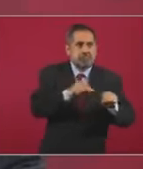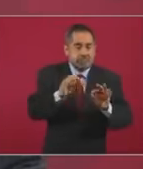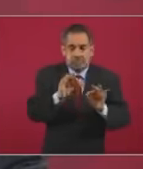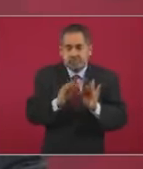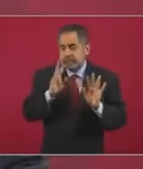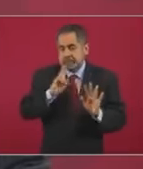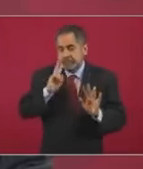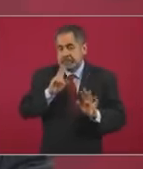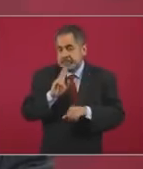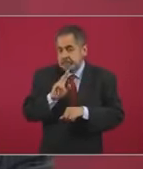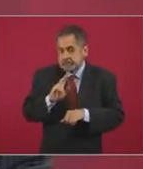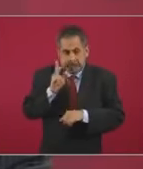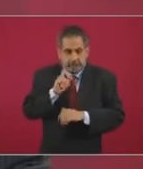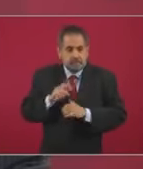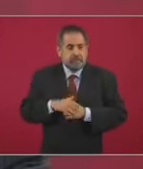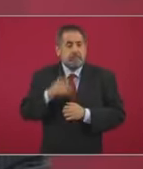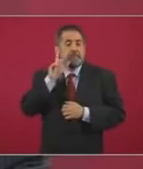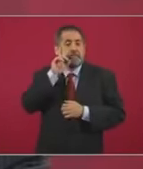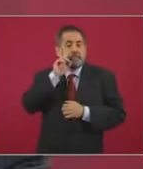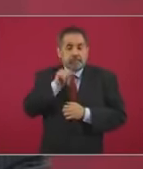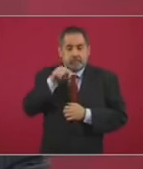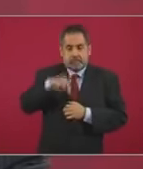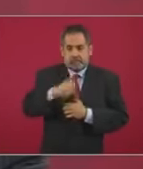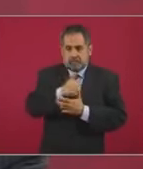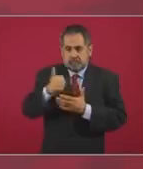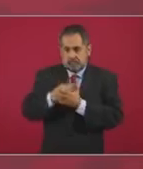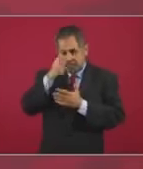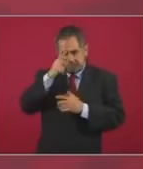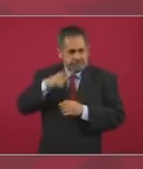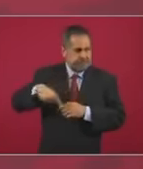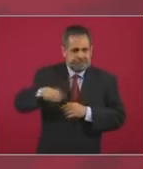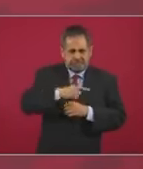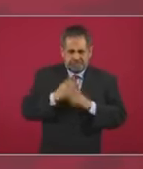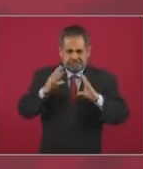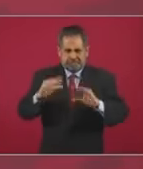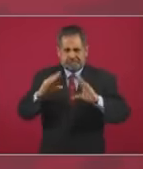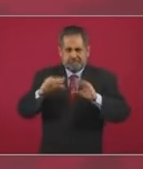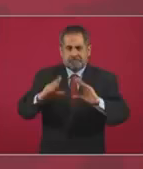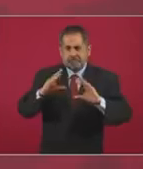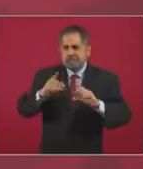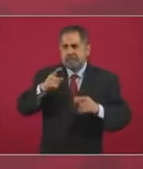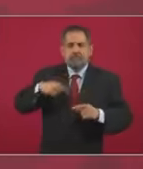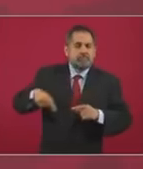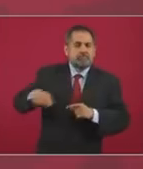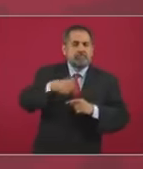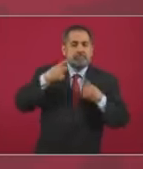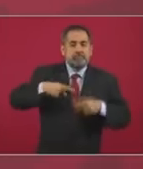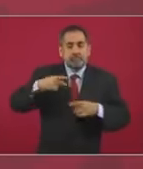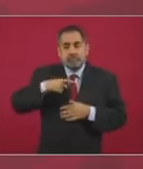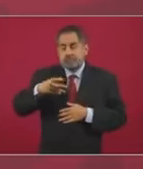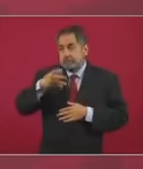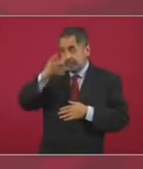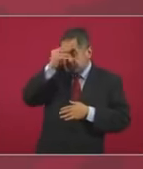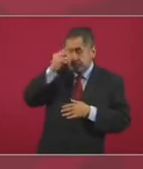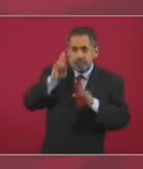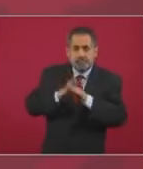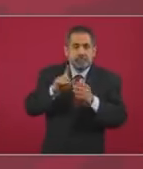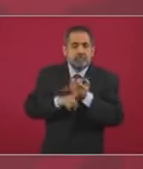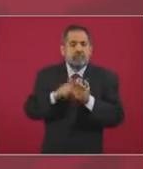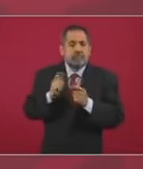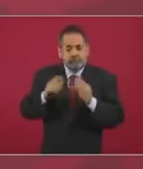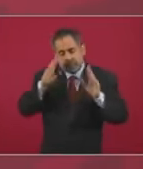que ocurrirá mañana aquí en la Ciudad de México es un entrenamiento general o capacitación general al personal